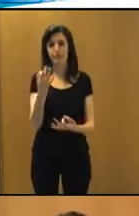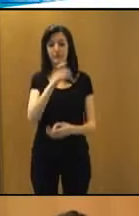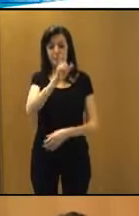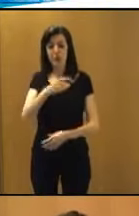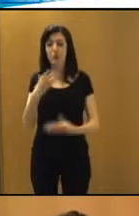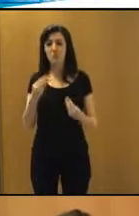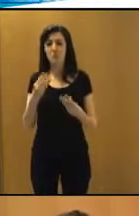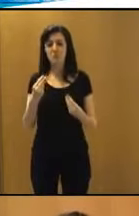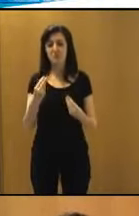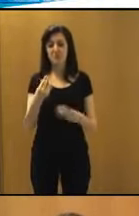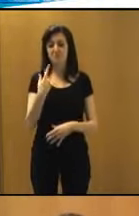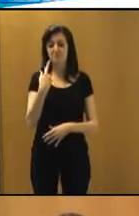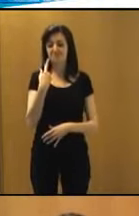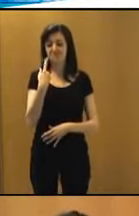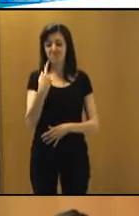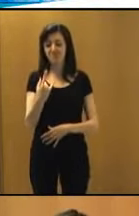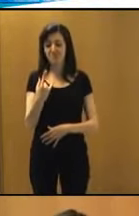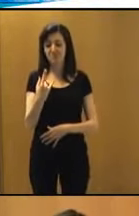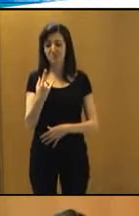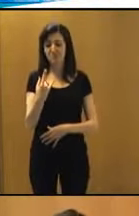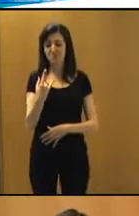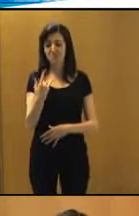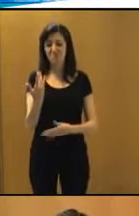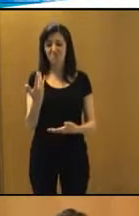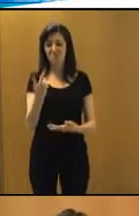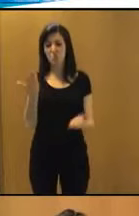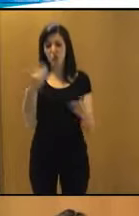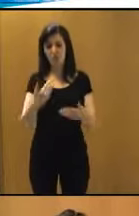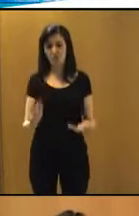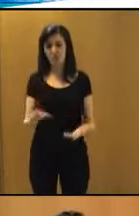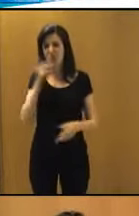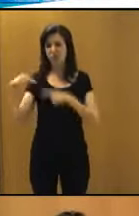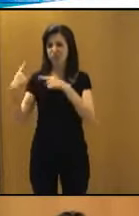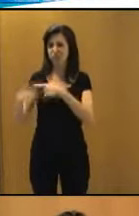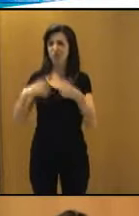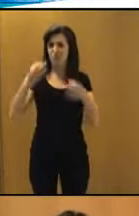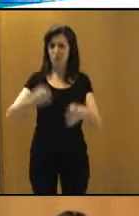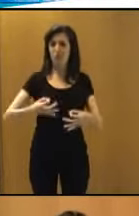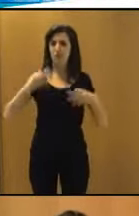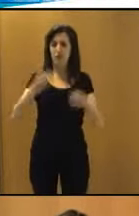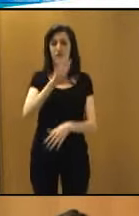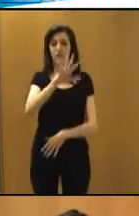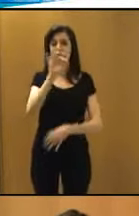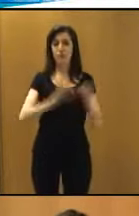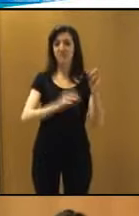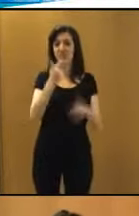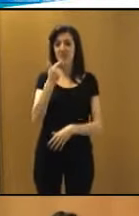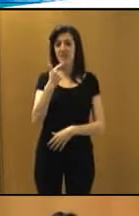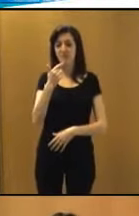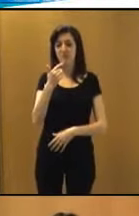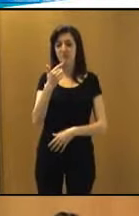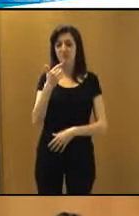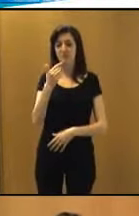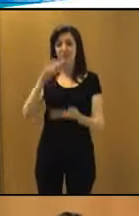pues muchas de estas personas ya no se sienten atraídos por esta oferta un poco más tradicional. Un 50% dice que